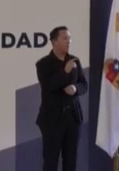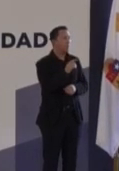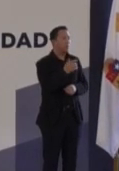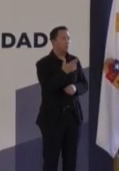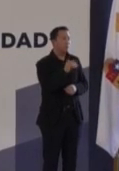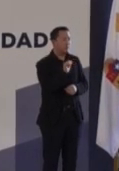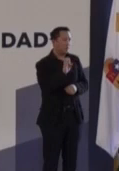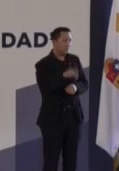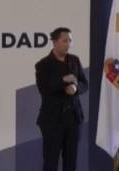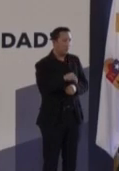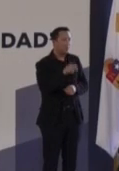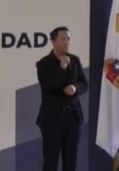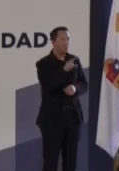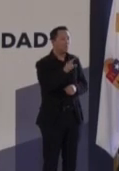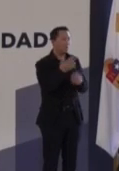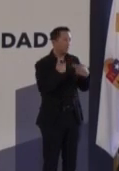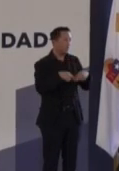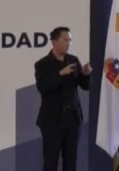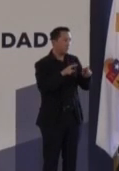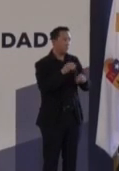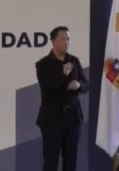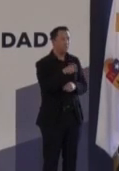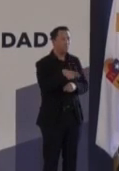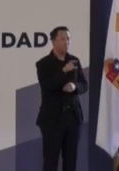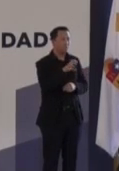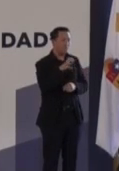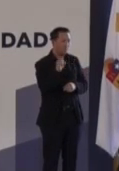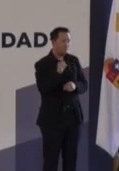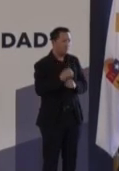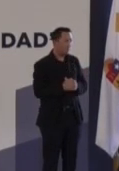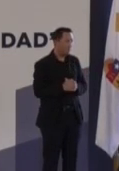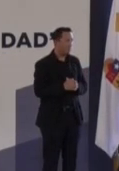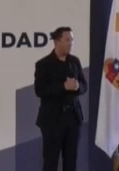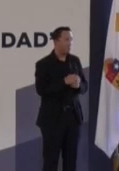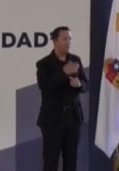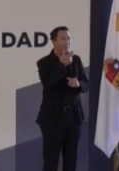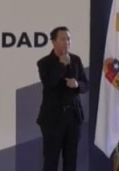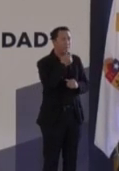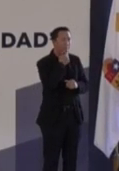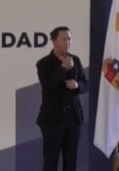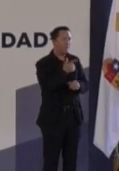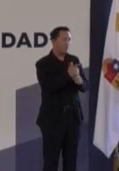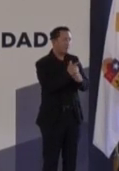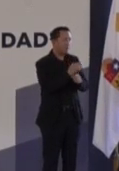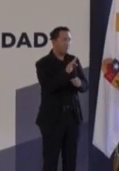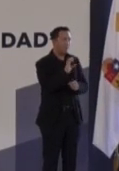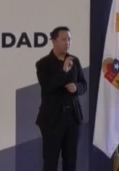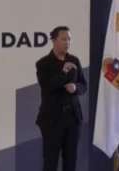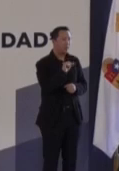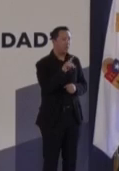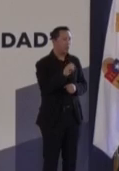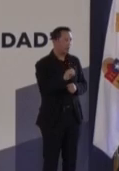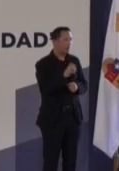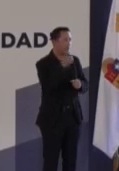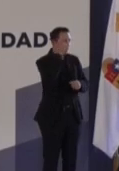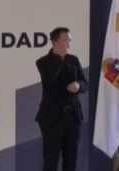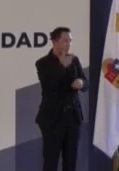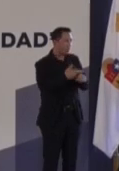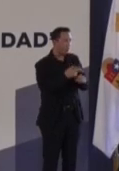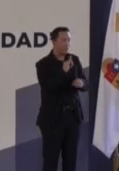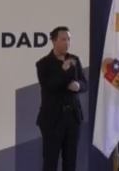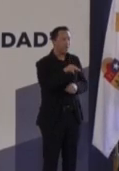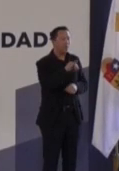del Sistema Quintanarense de Comunicación Social, al licenciado Fernando Méndez Santiago, director general del Instituto Quintanarense